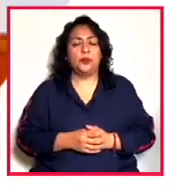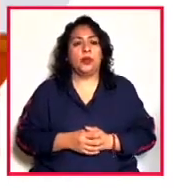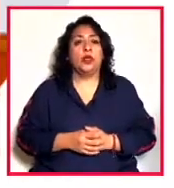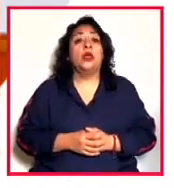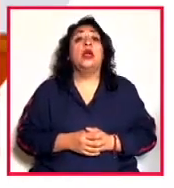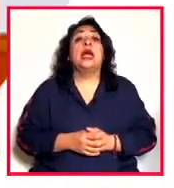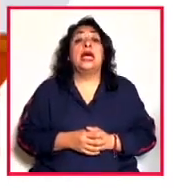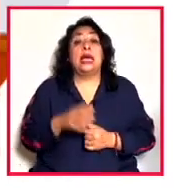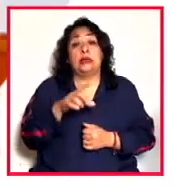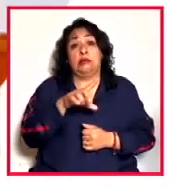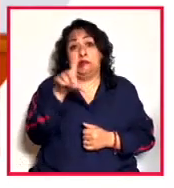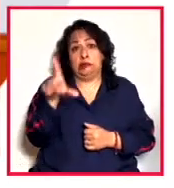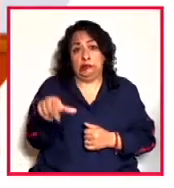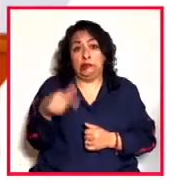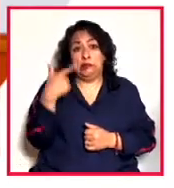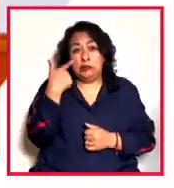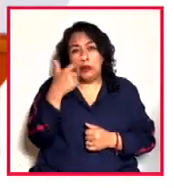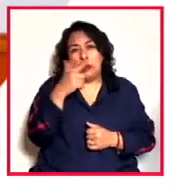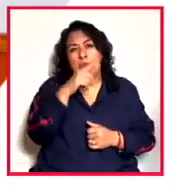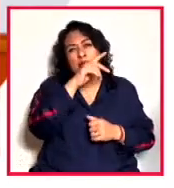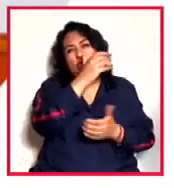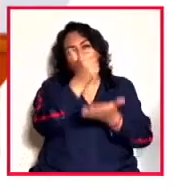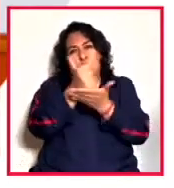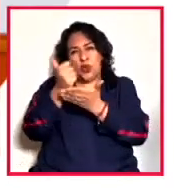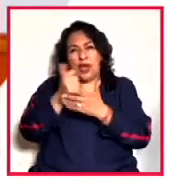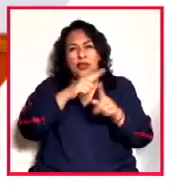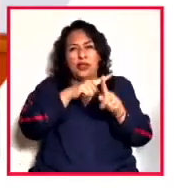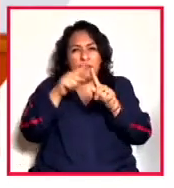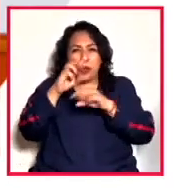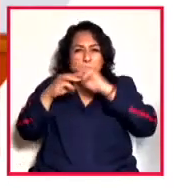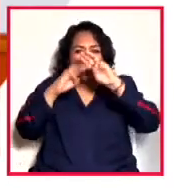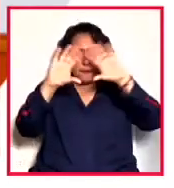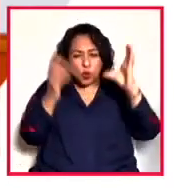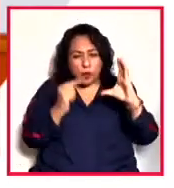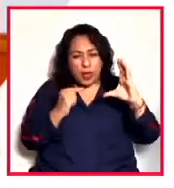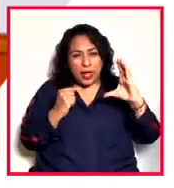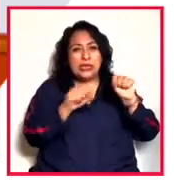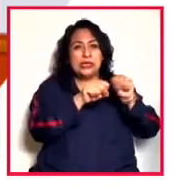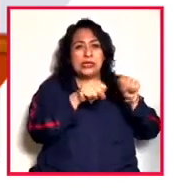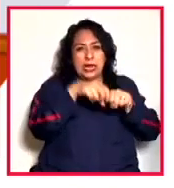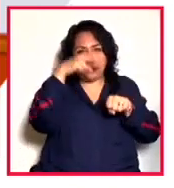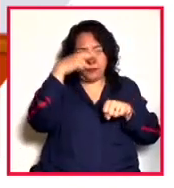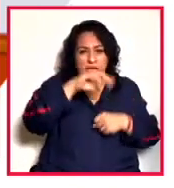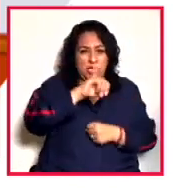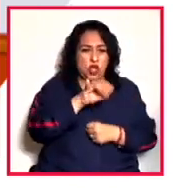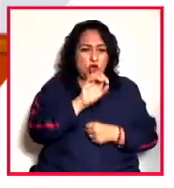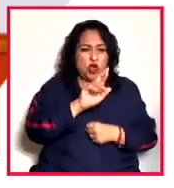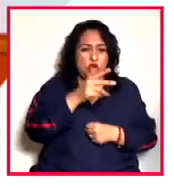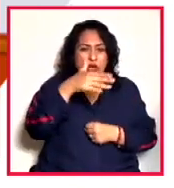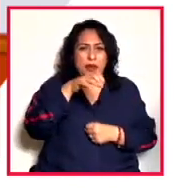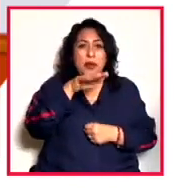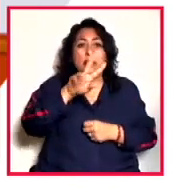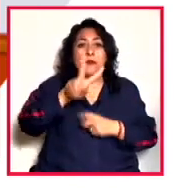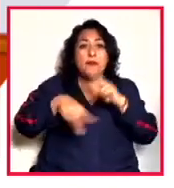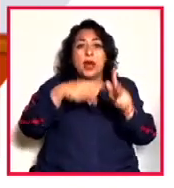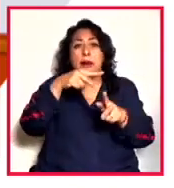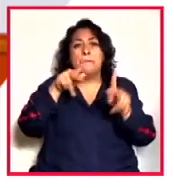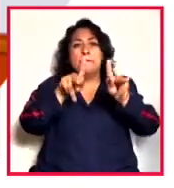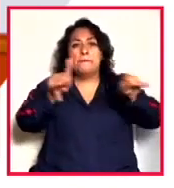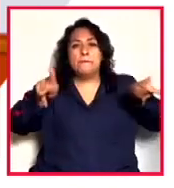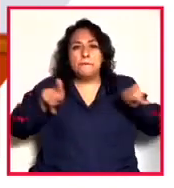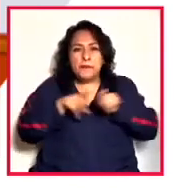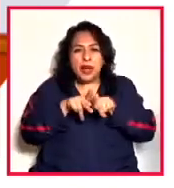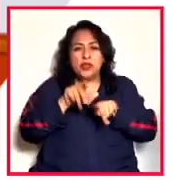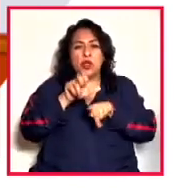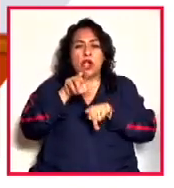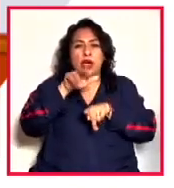Y después de recorrer distintas ciudades del mundo, las alas de México de Jorge Marín aterrizan en el patio de armas de la Puerta de Bisagra, esto